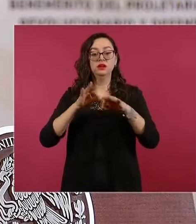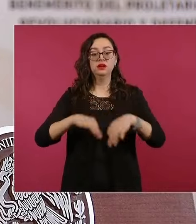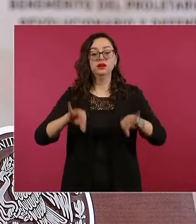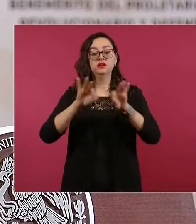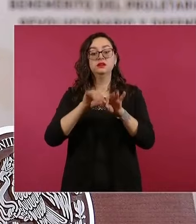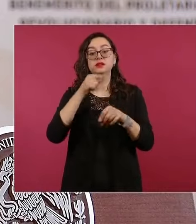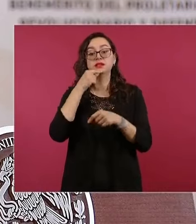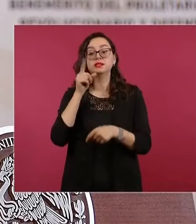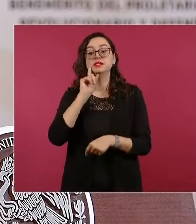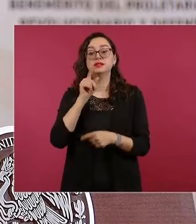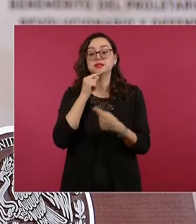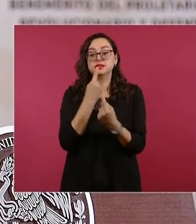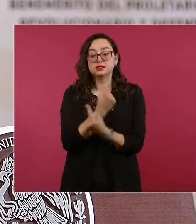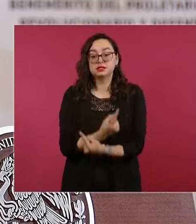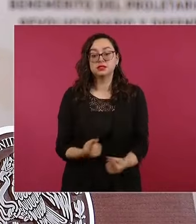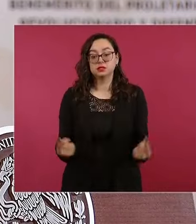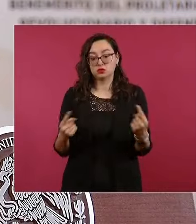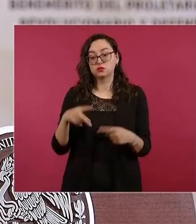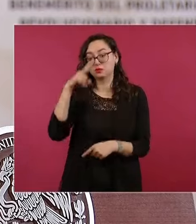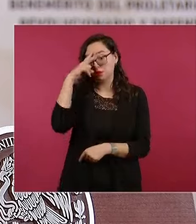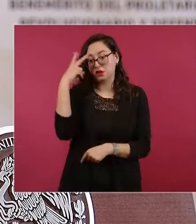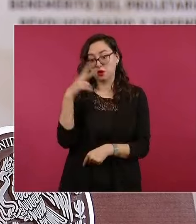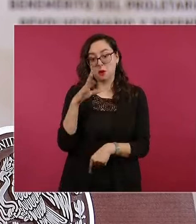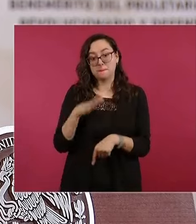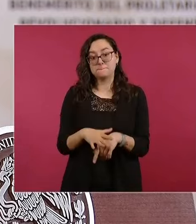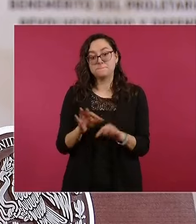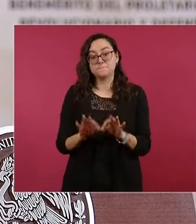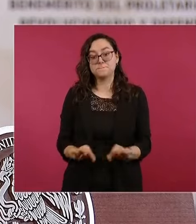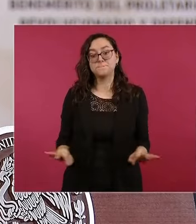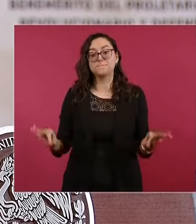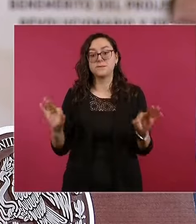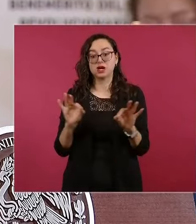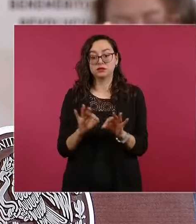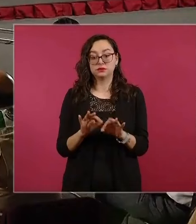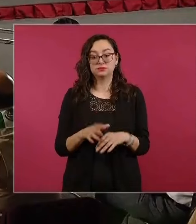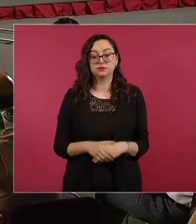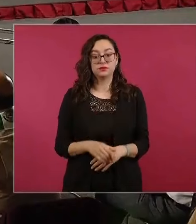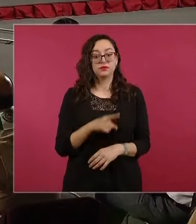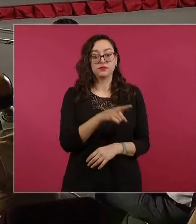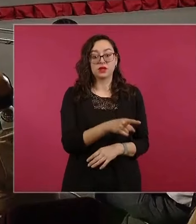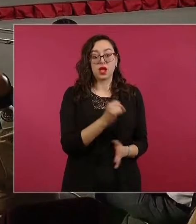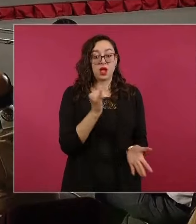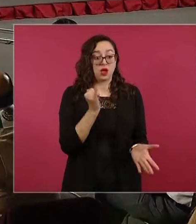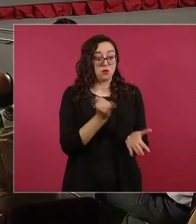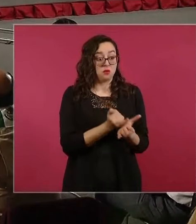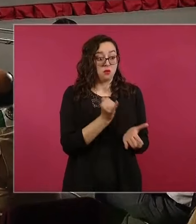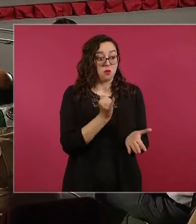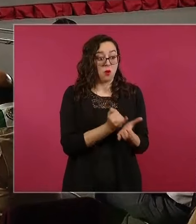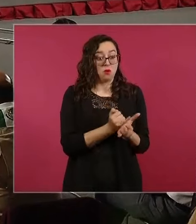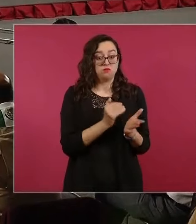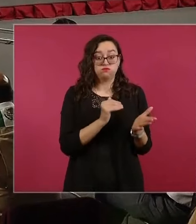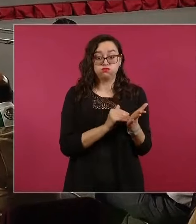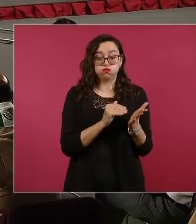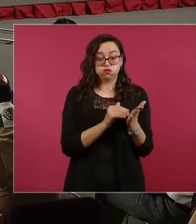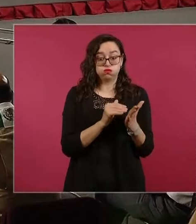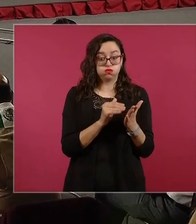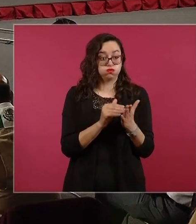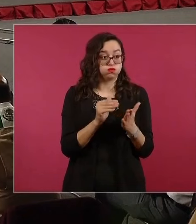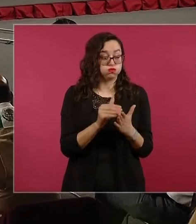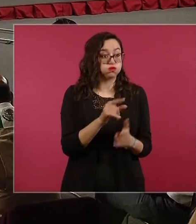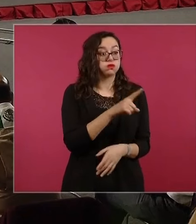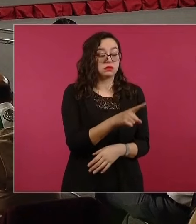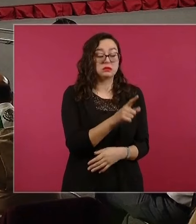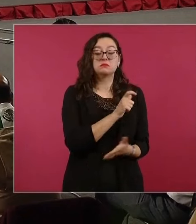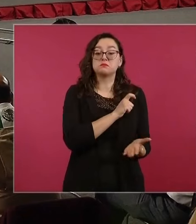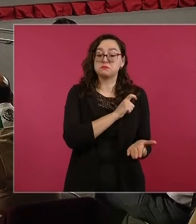niñas y niños de nuestro país. Las cantidades millonarias de impuestos que deben pagar los grandes consorcios